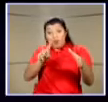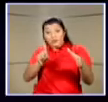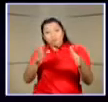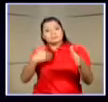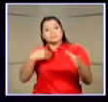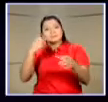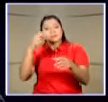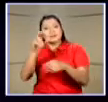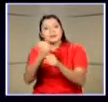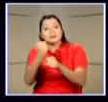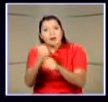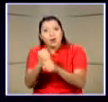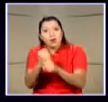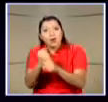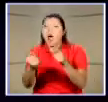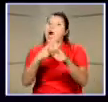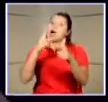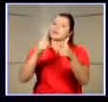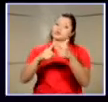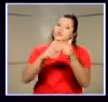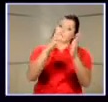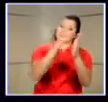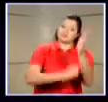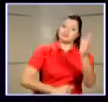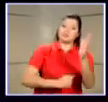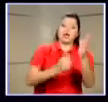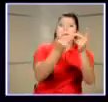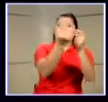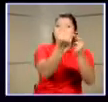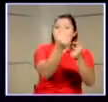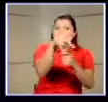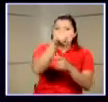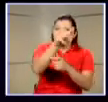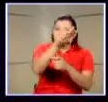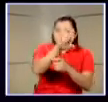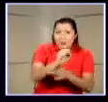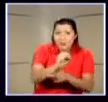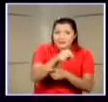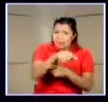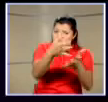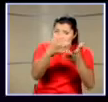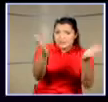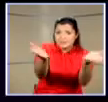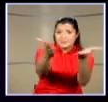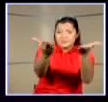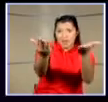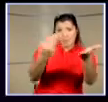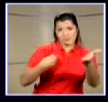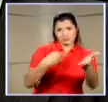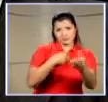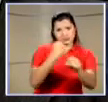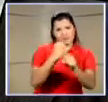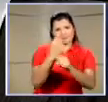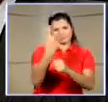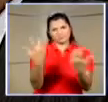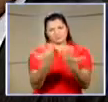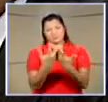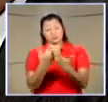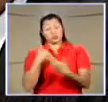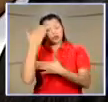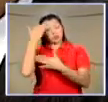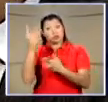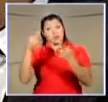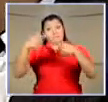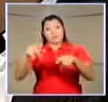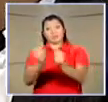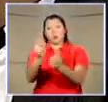de microemprendedurismo, de economía social, que se quieren potenciar desde el Ministerio de Trabajo. Bueno, no sé qué va a pasar con los